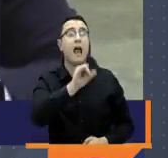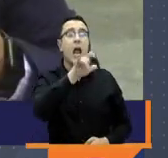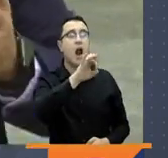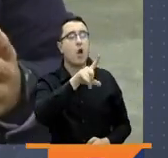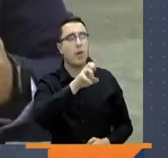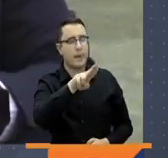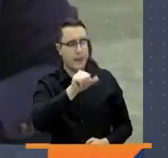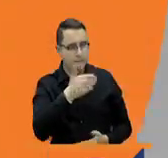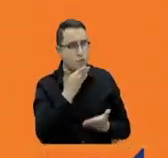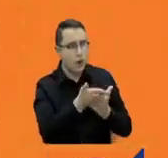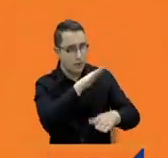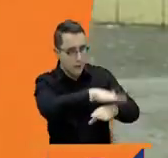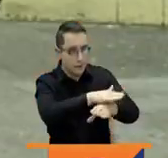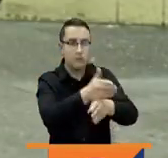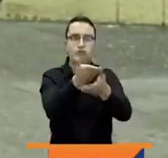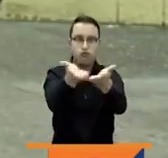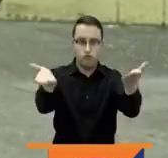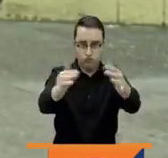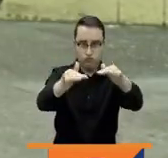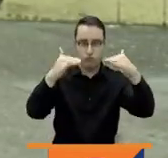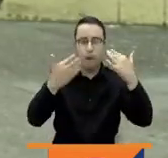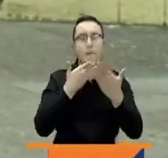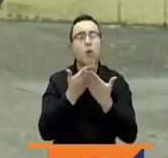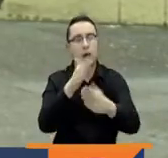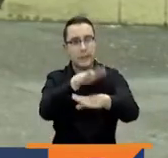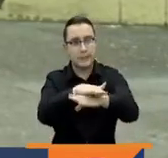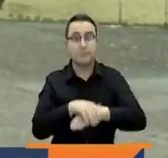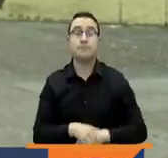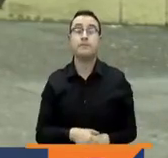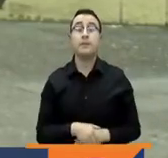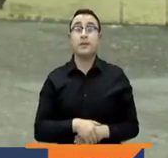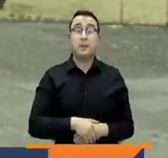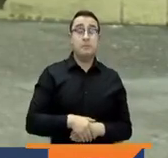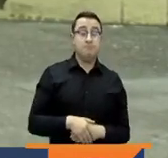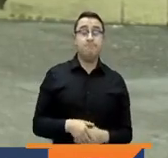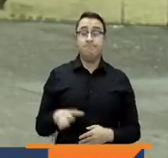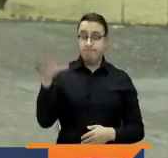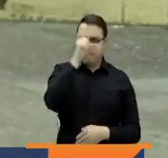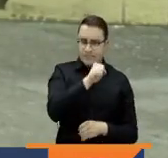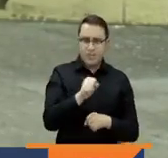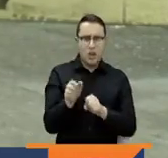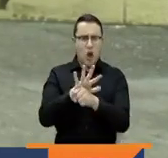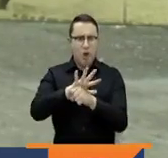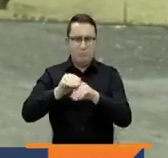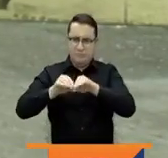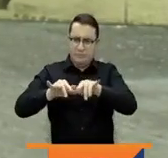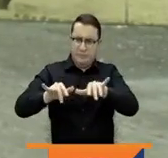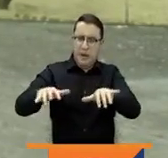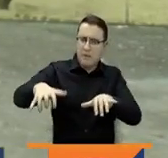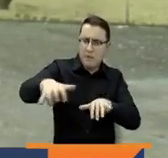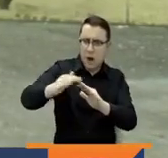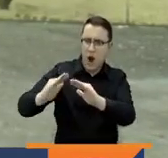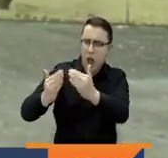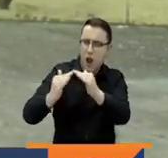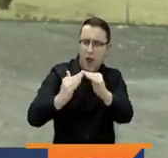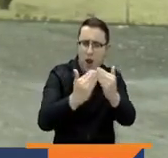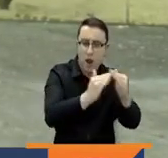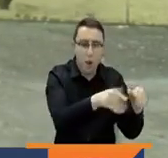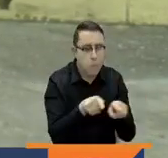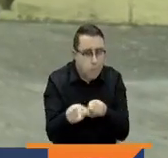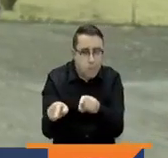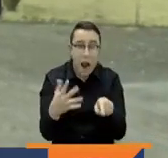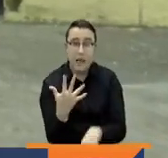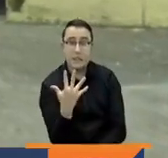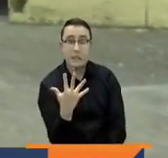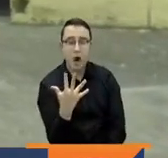tardes para usted y para los televidentes. Pese a esta advertencia, pues usted lo acaba de decir, continúa la presencialidad en la ciudad de Medellín. Igualmente,